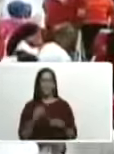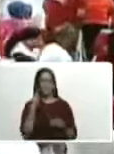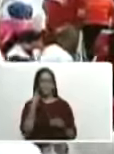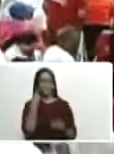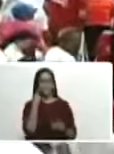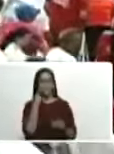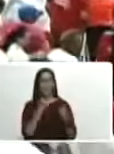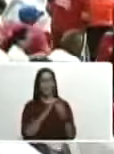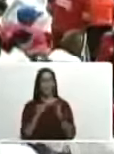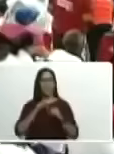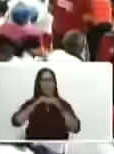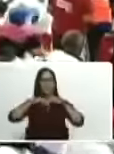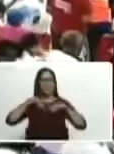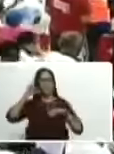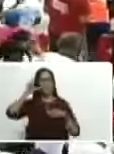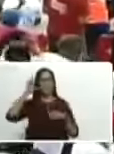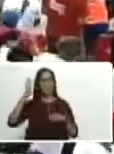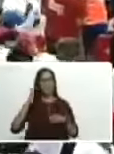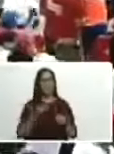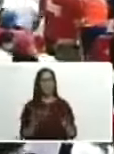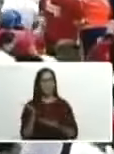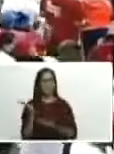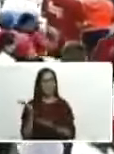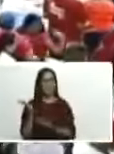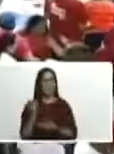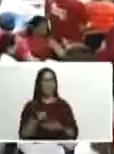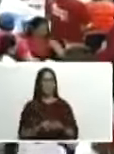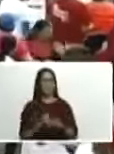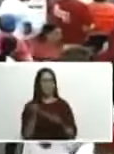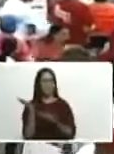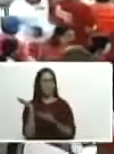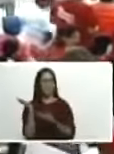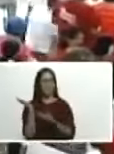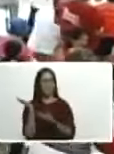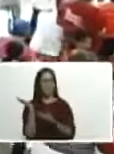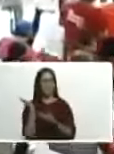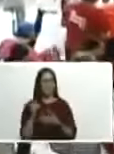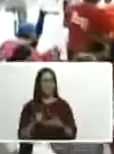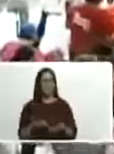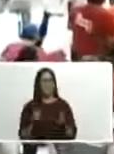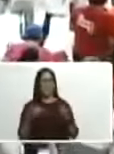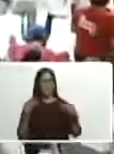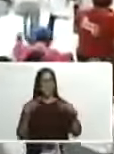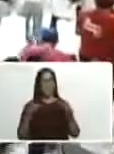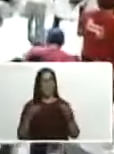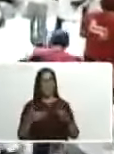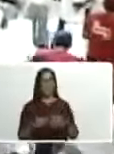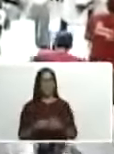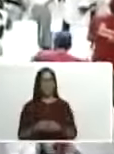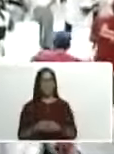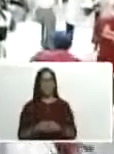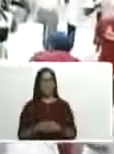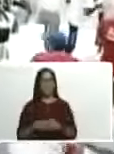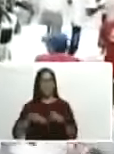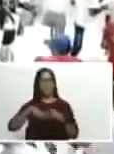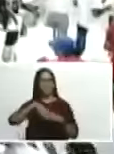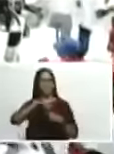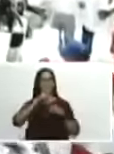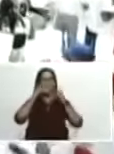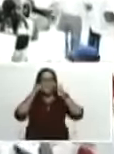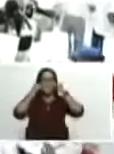una bendición de Dios. Adelante. Adelante. Dame el papel, dame el papel. Caminando por